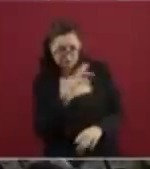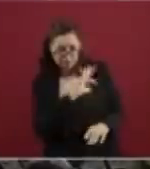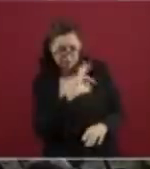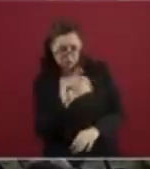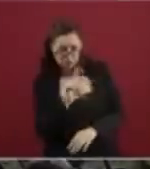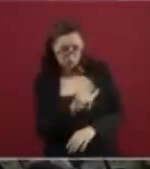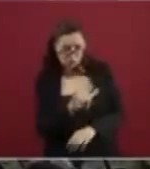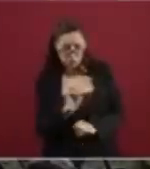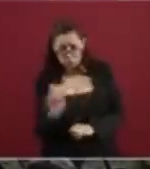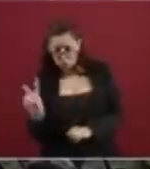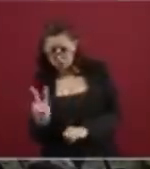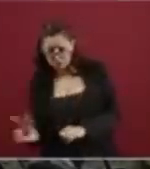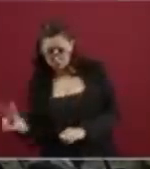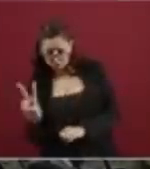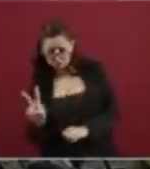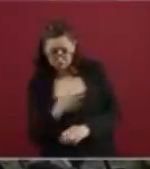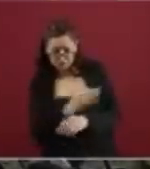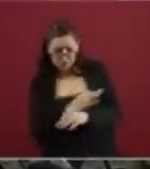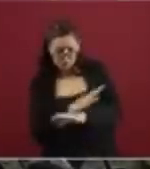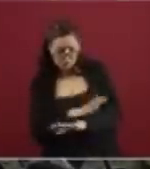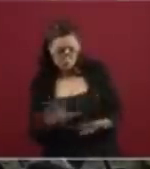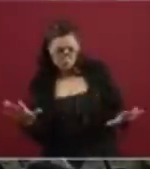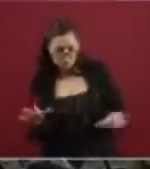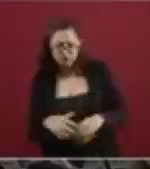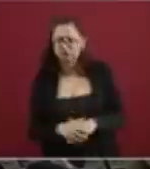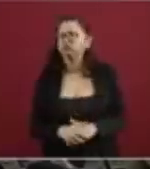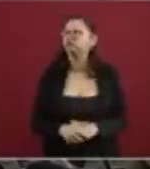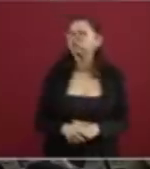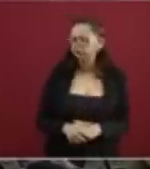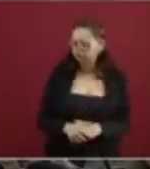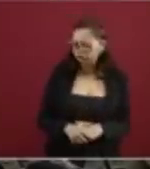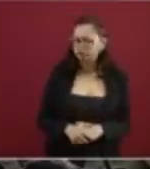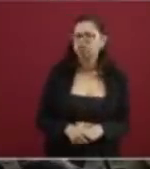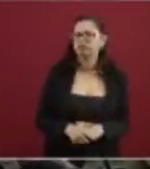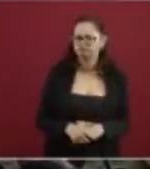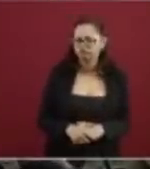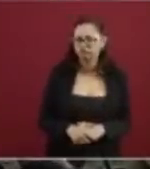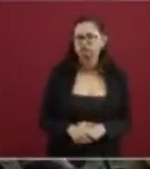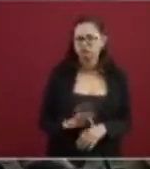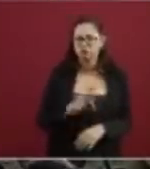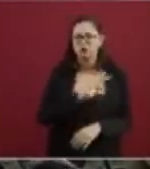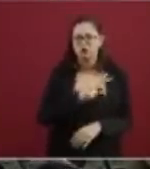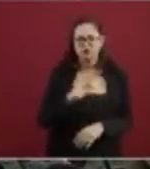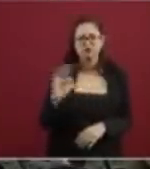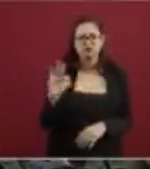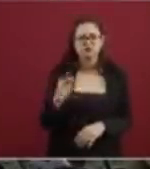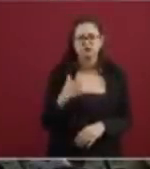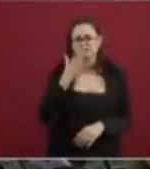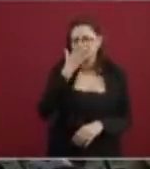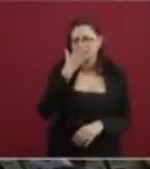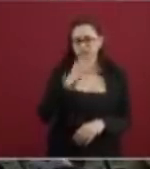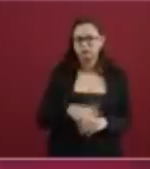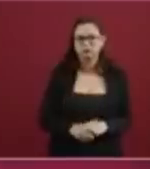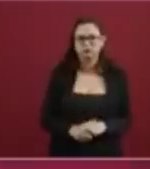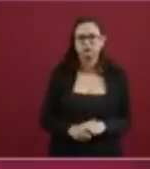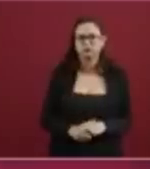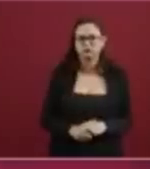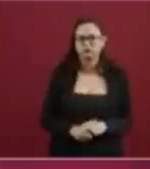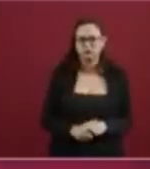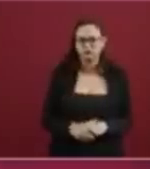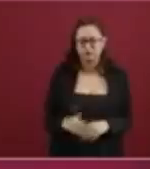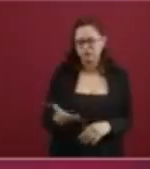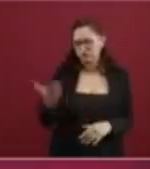sí, o viernes? Sí, un día, ya lo hemos hecho, pero en un día les